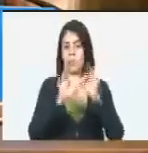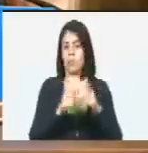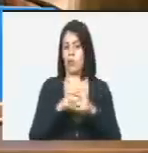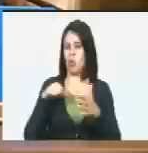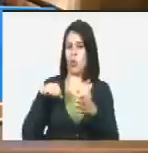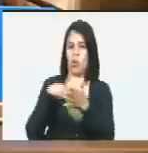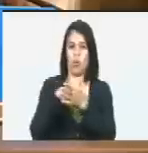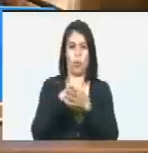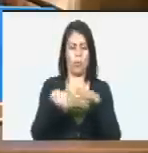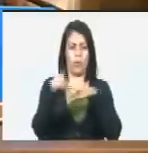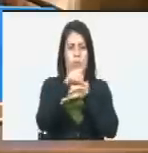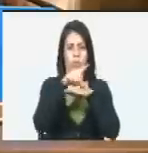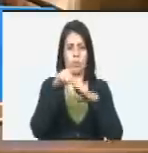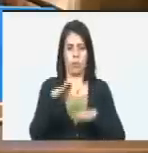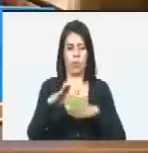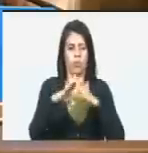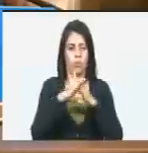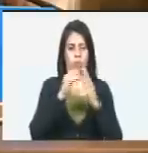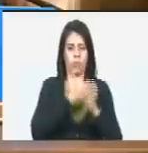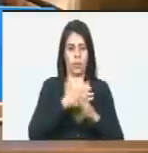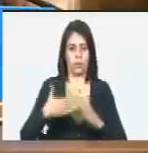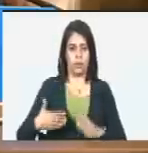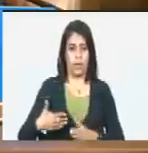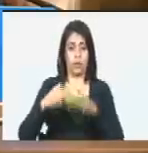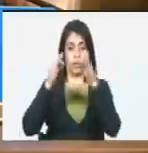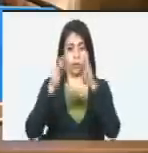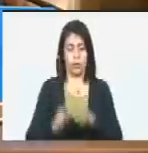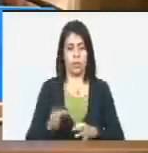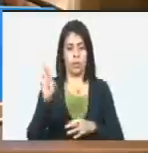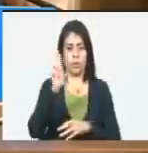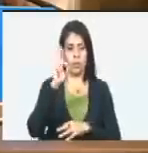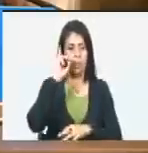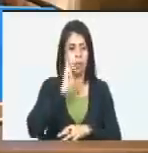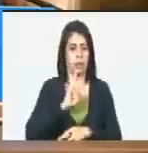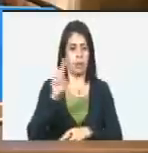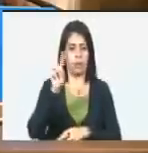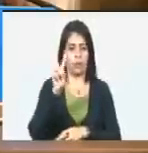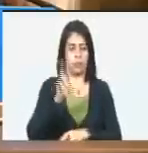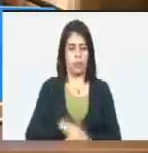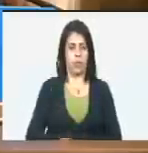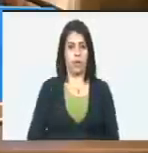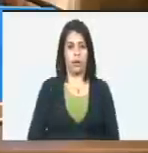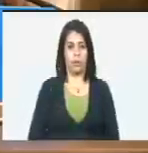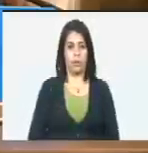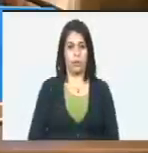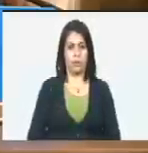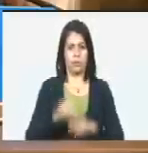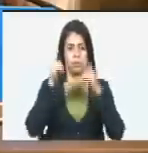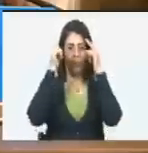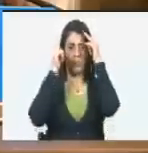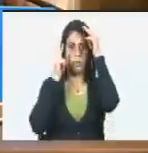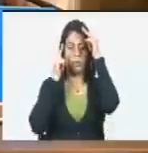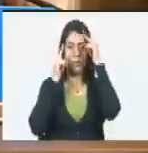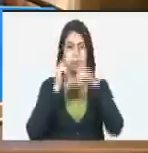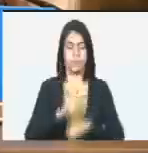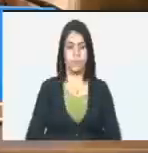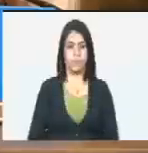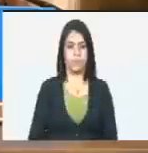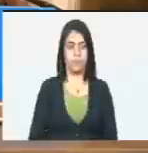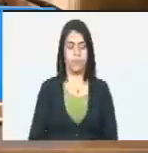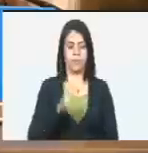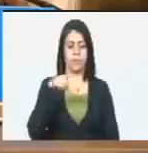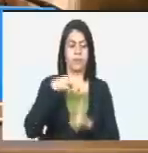en contra del presidente constitucional de la República Bolivariana de Venezuela, Hugo Rafael Chávez Frías,